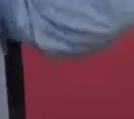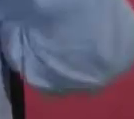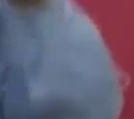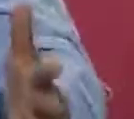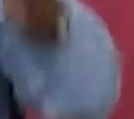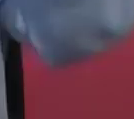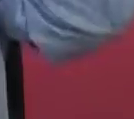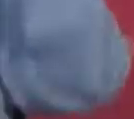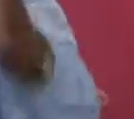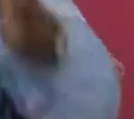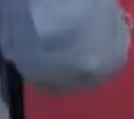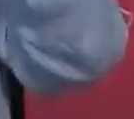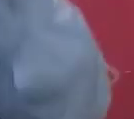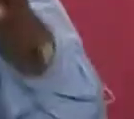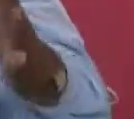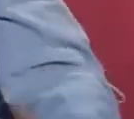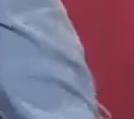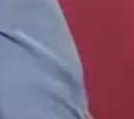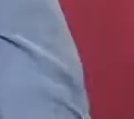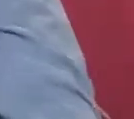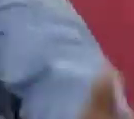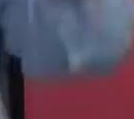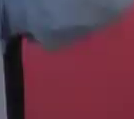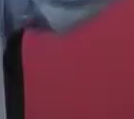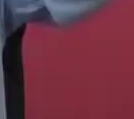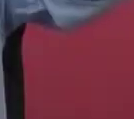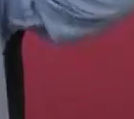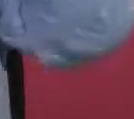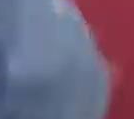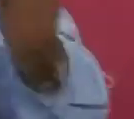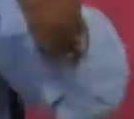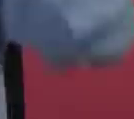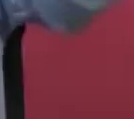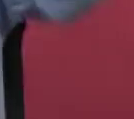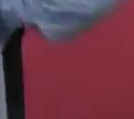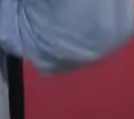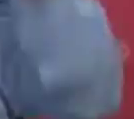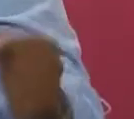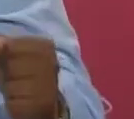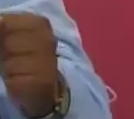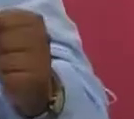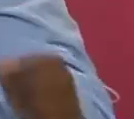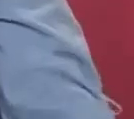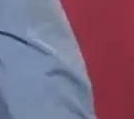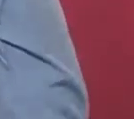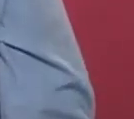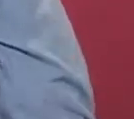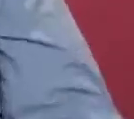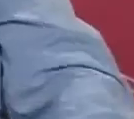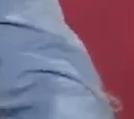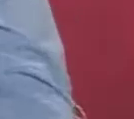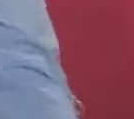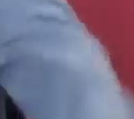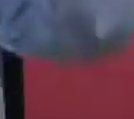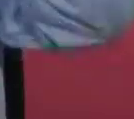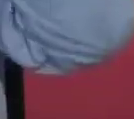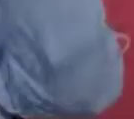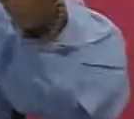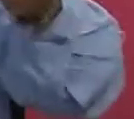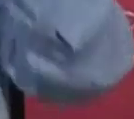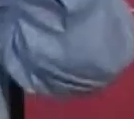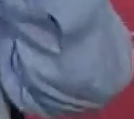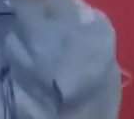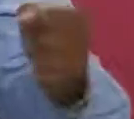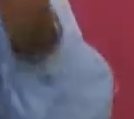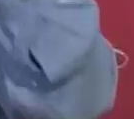del ministro, del presidente, del gobernante, del alcalde, para usted dar a conocer el evangelio de Jesucristo. Que usted no tiemble de miedo,